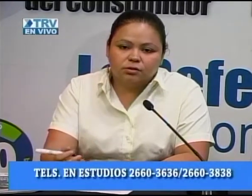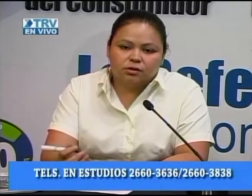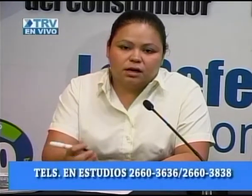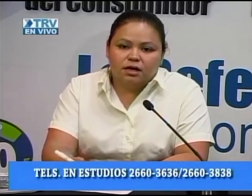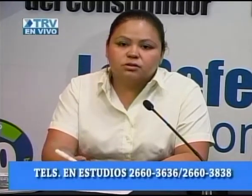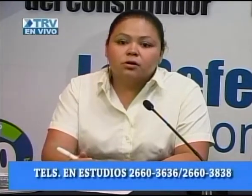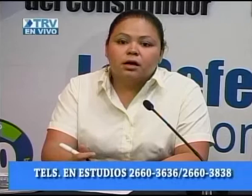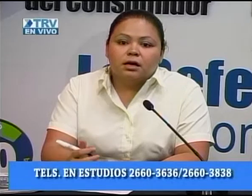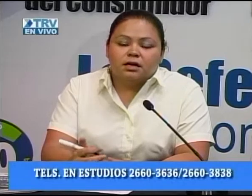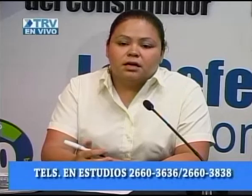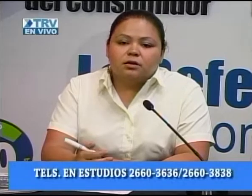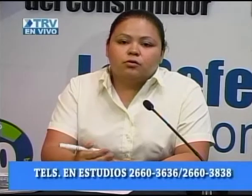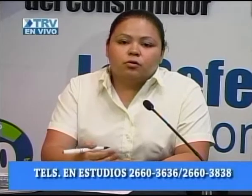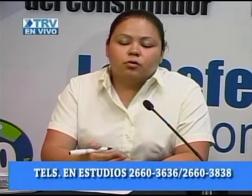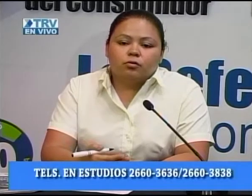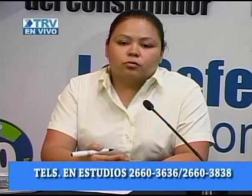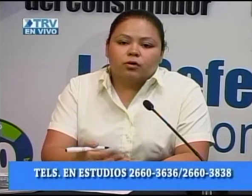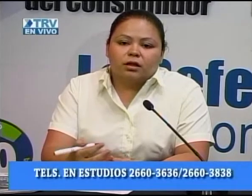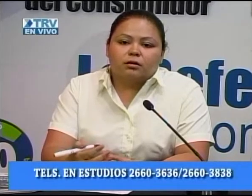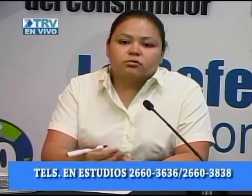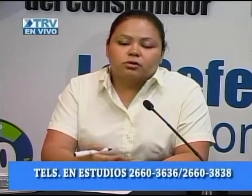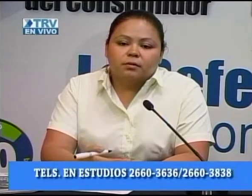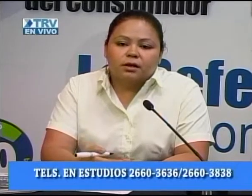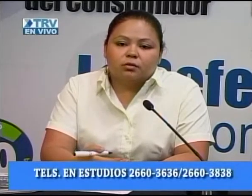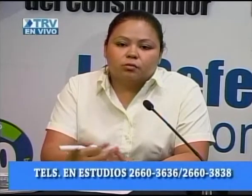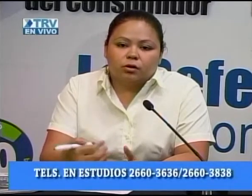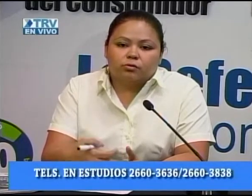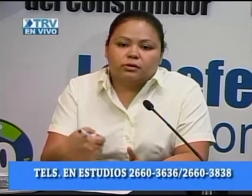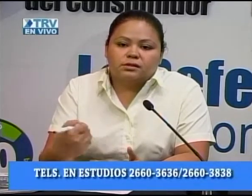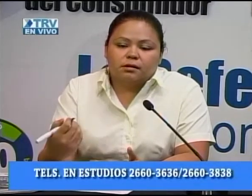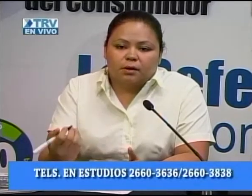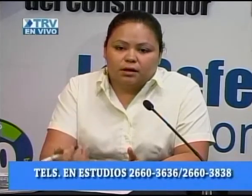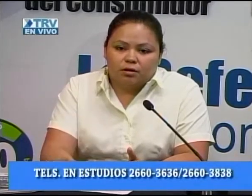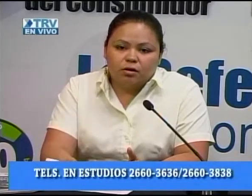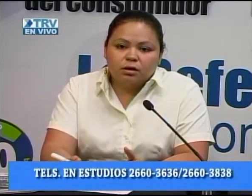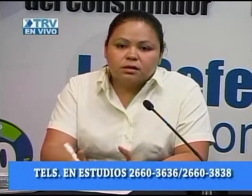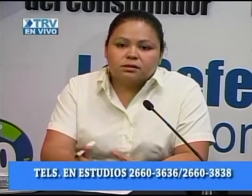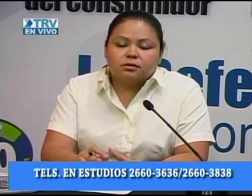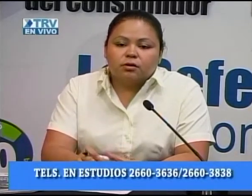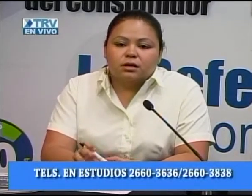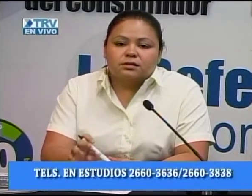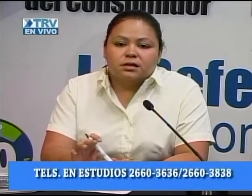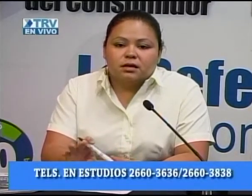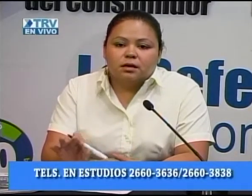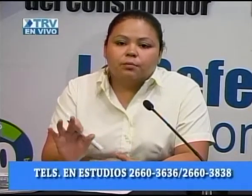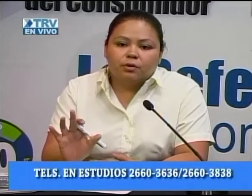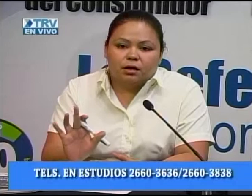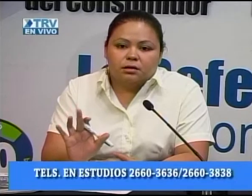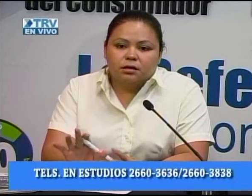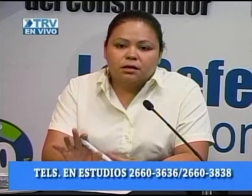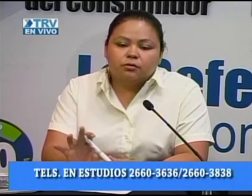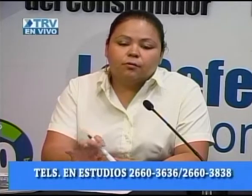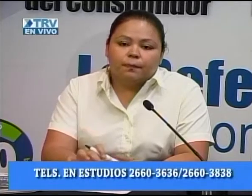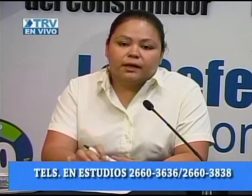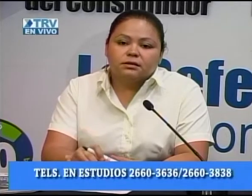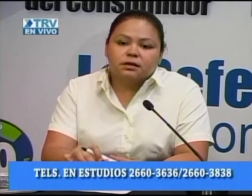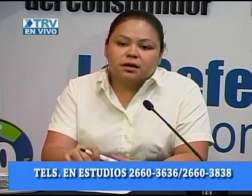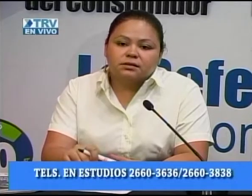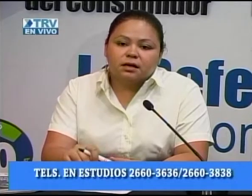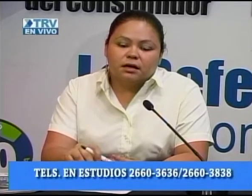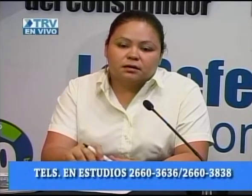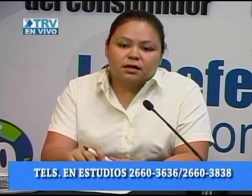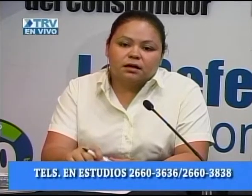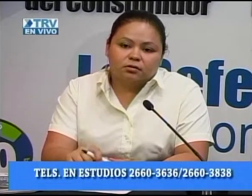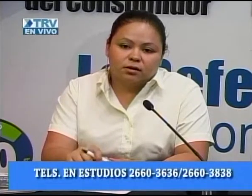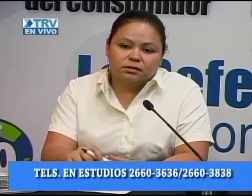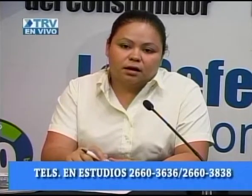exigir nuestros derechos y no quedarnos solamente con lo que nos dice el vendedor, sino que exigir por escrito